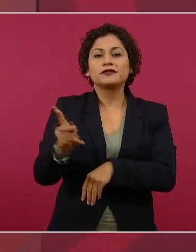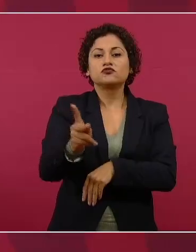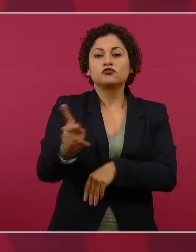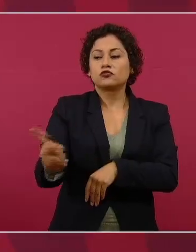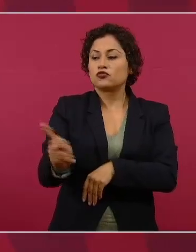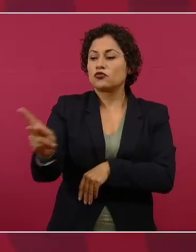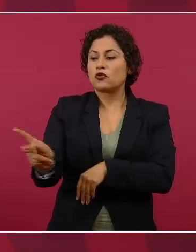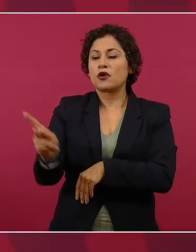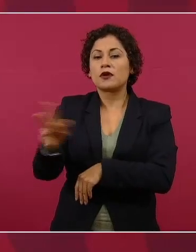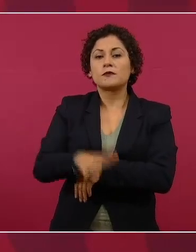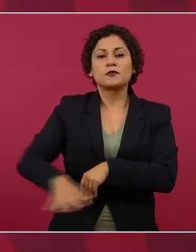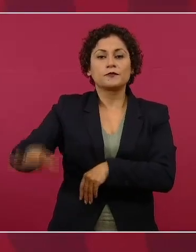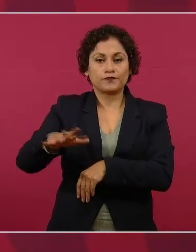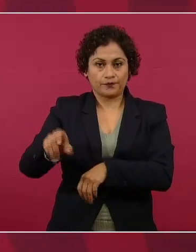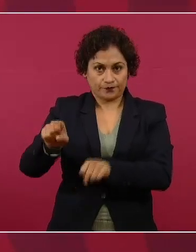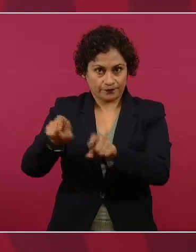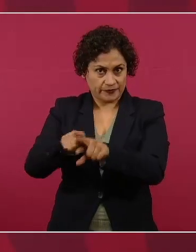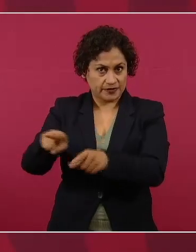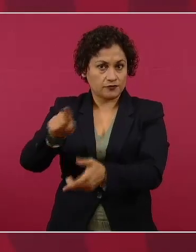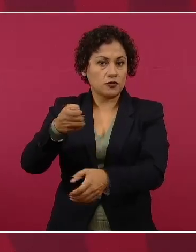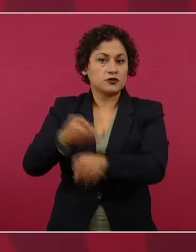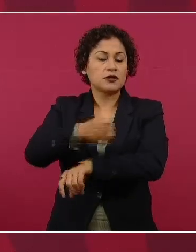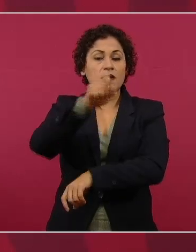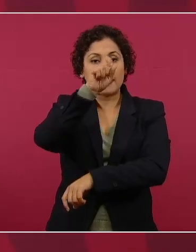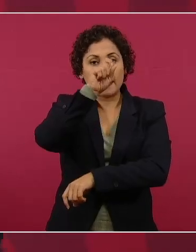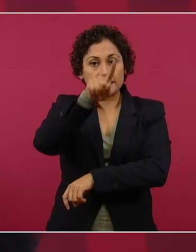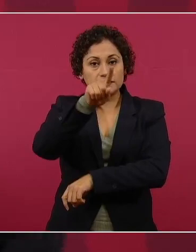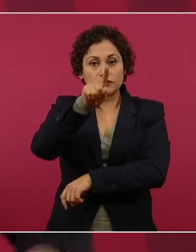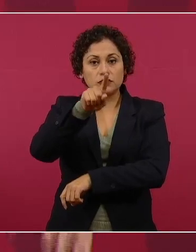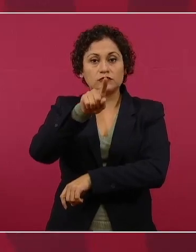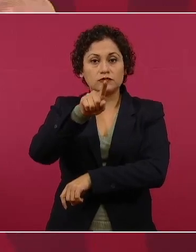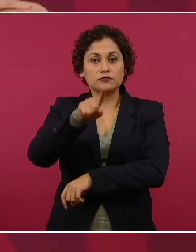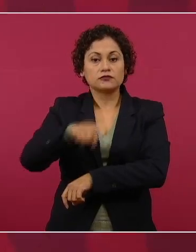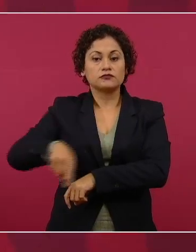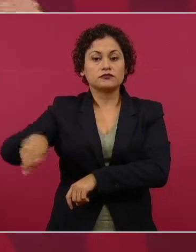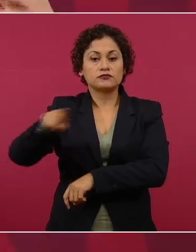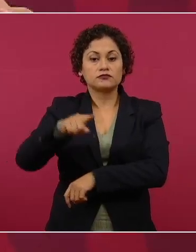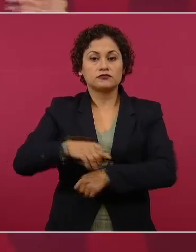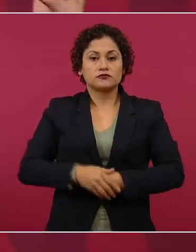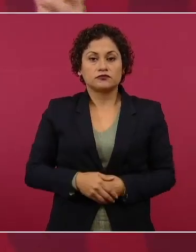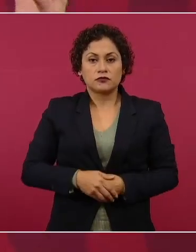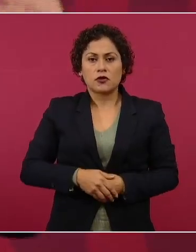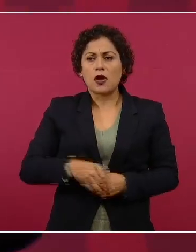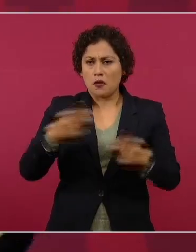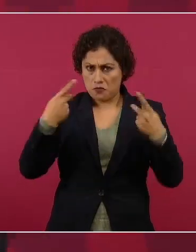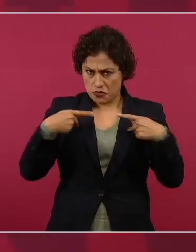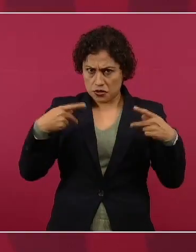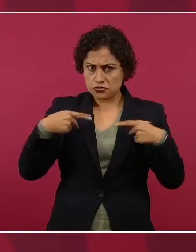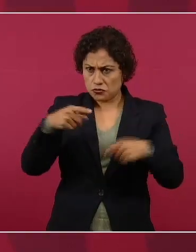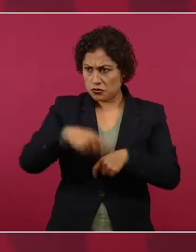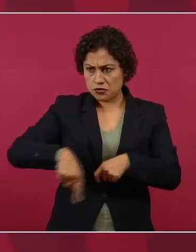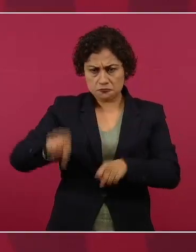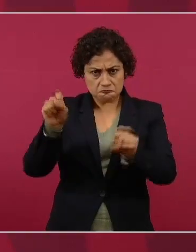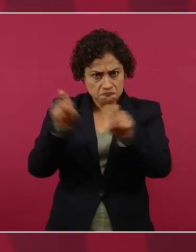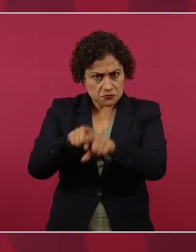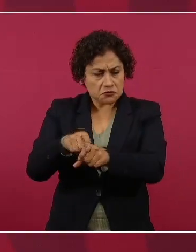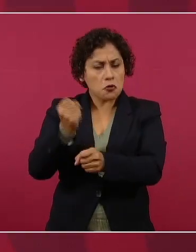de los Altos de Jalisco. Una lucha de la gente.